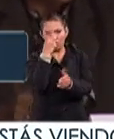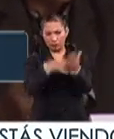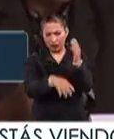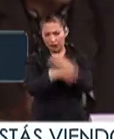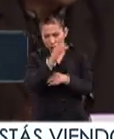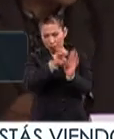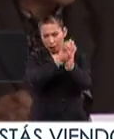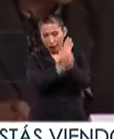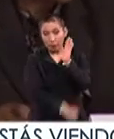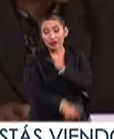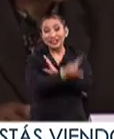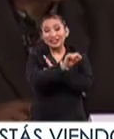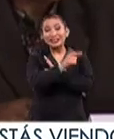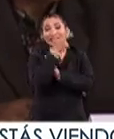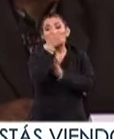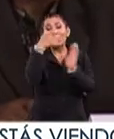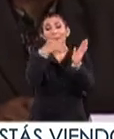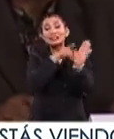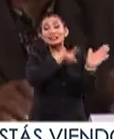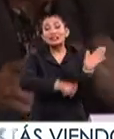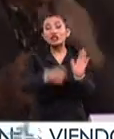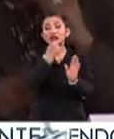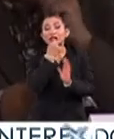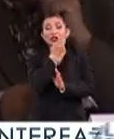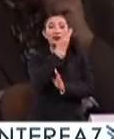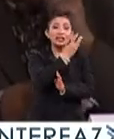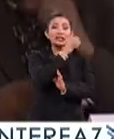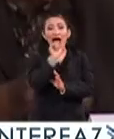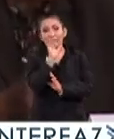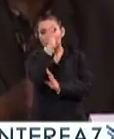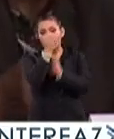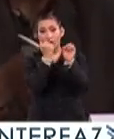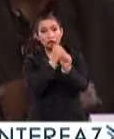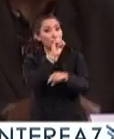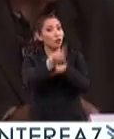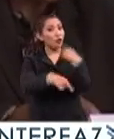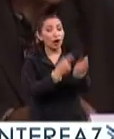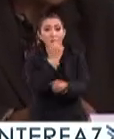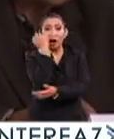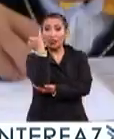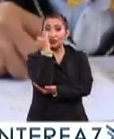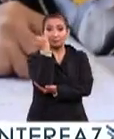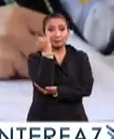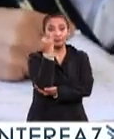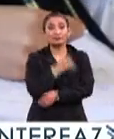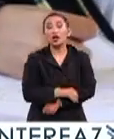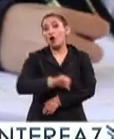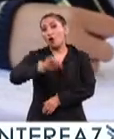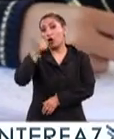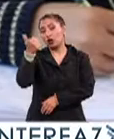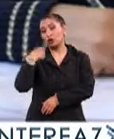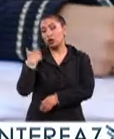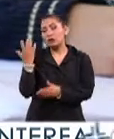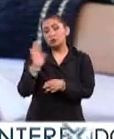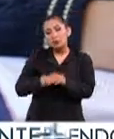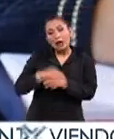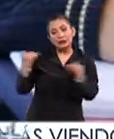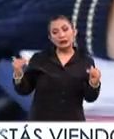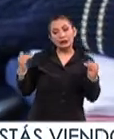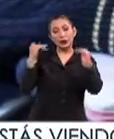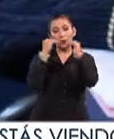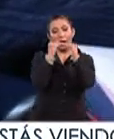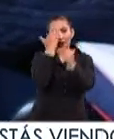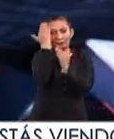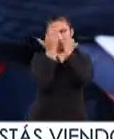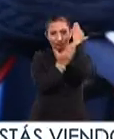2014, 77.700 niños entre 3 y 5 años no ejercieron su derecho a la educación. Otro es garantizar mayor equidad en el